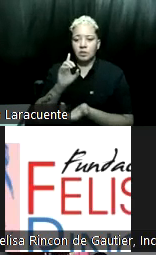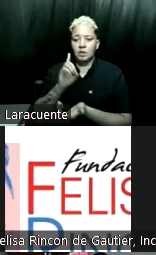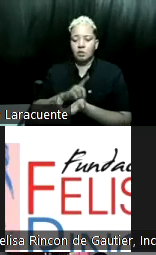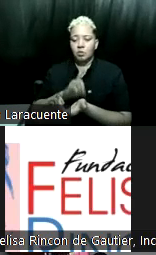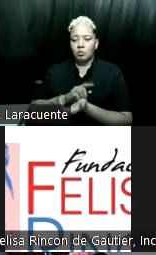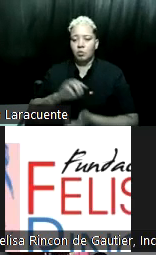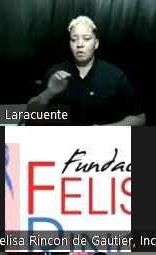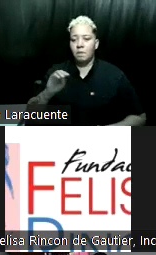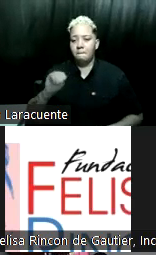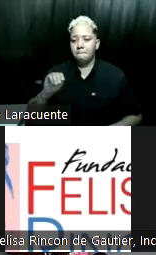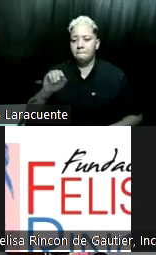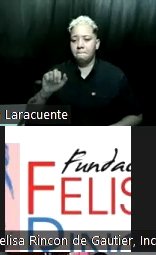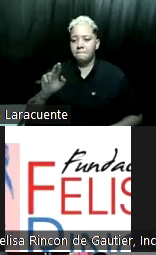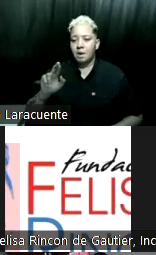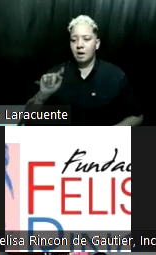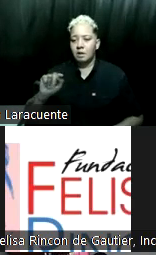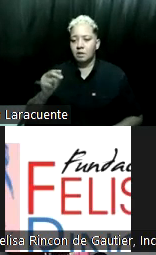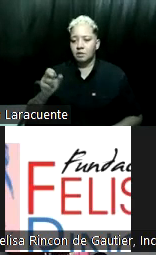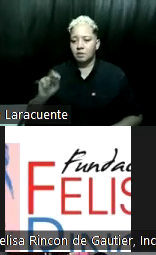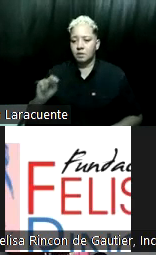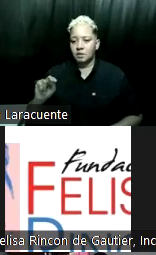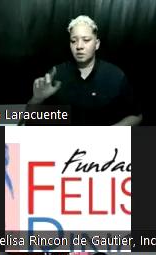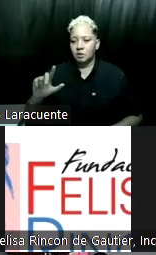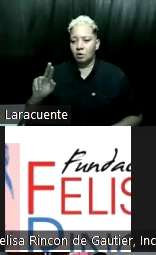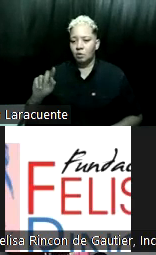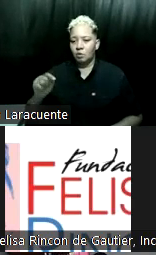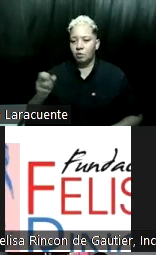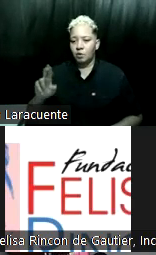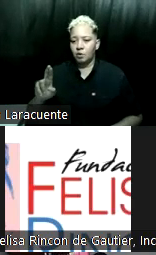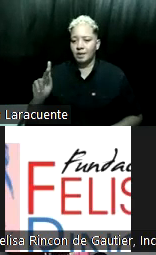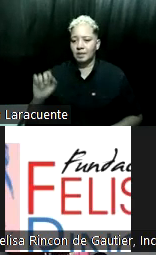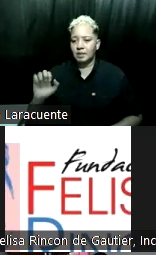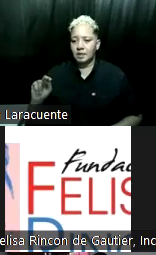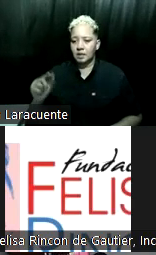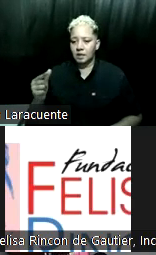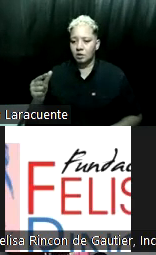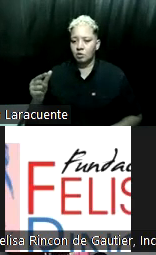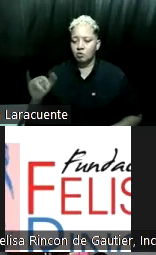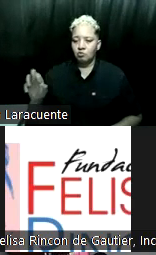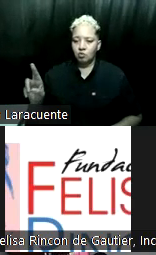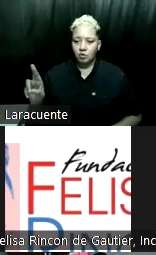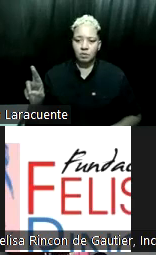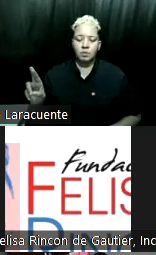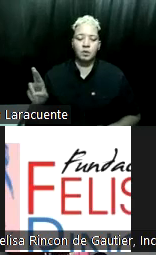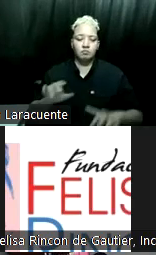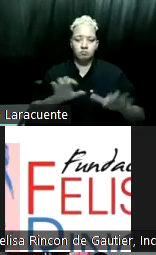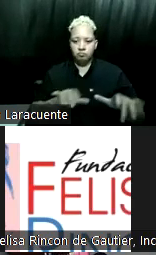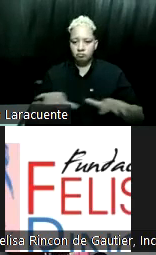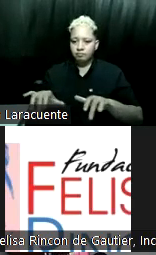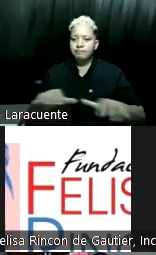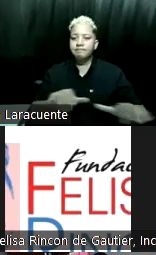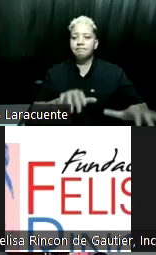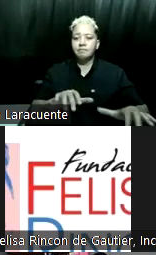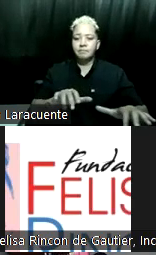Jr., mientras tocaba el órgano en un servicio en la iglesia de Atlanta que pastoreaba